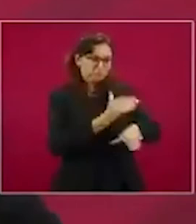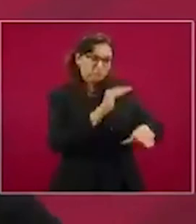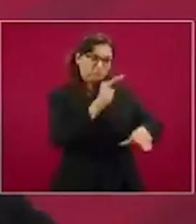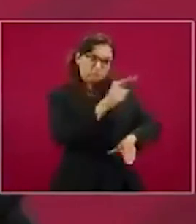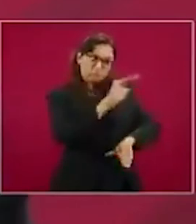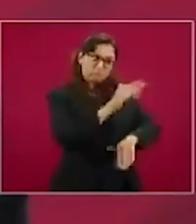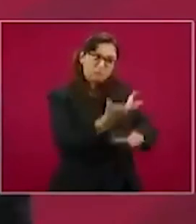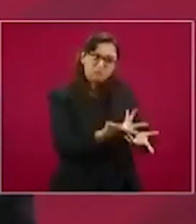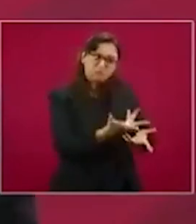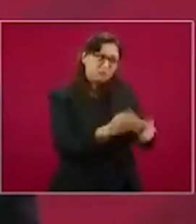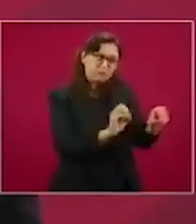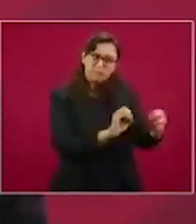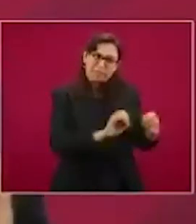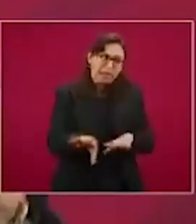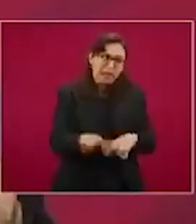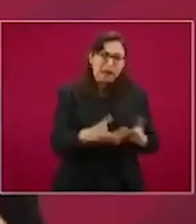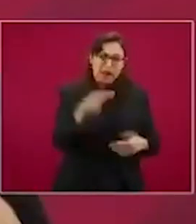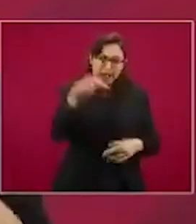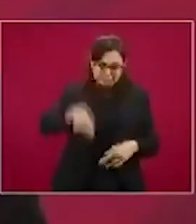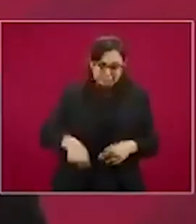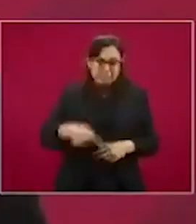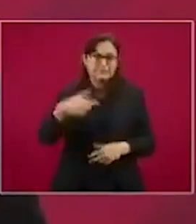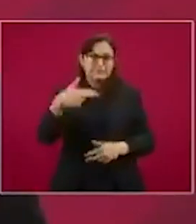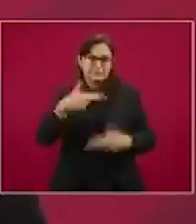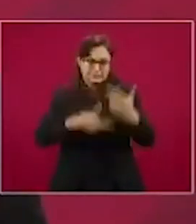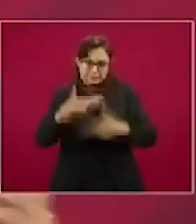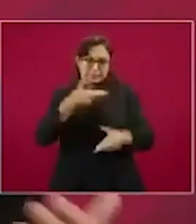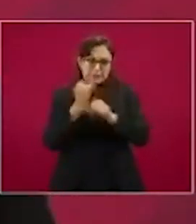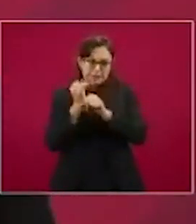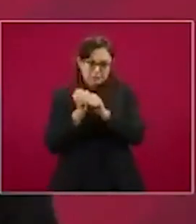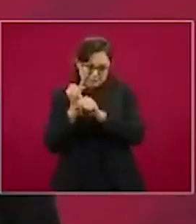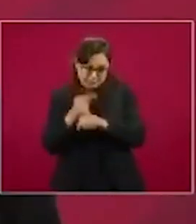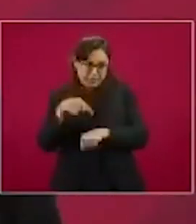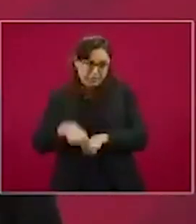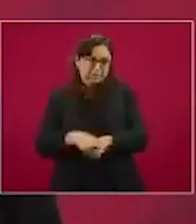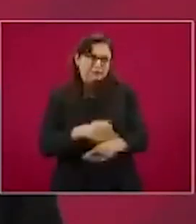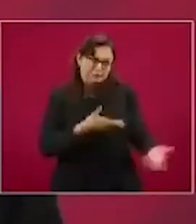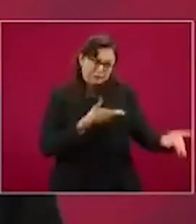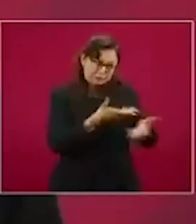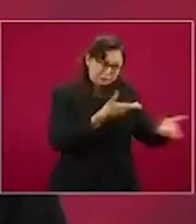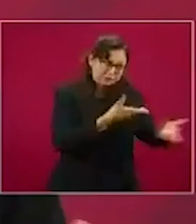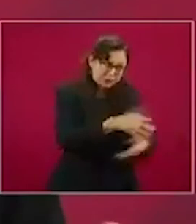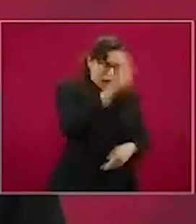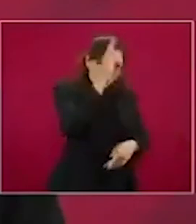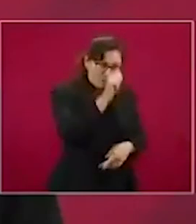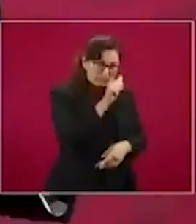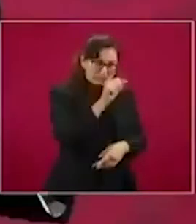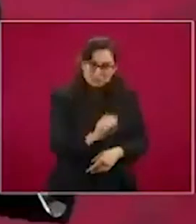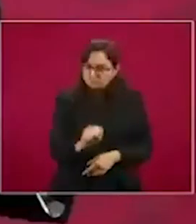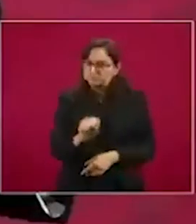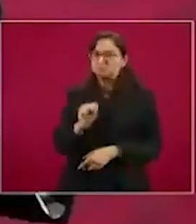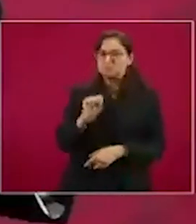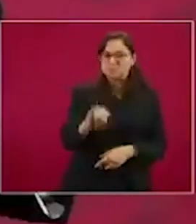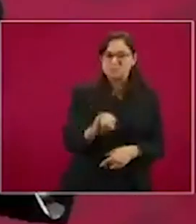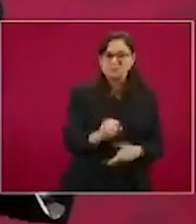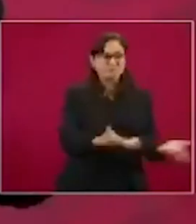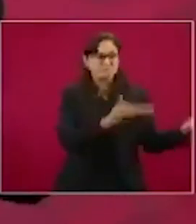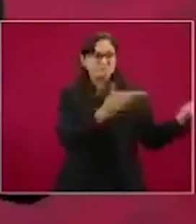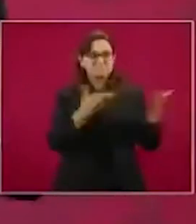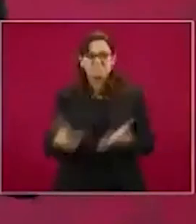en este caso de la defensa que se ha retornado a mexico y luego no hacer nada y ello sería casi suicida